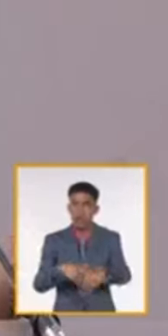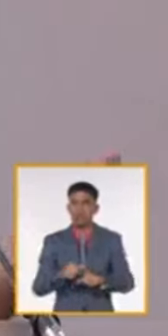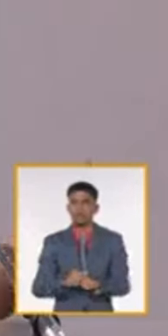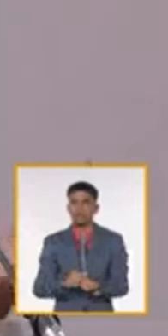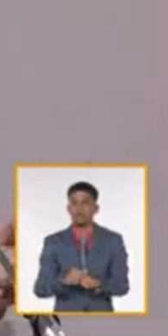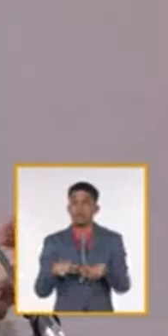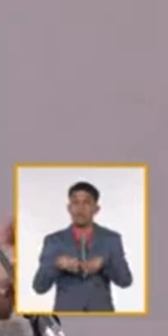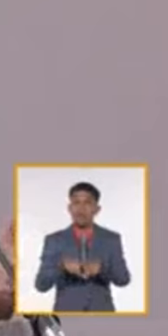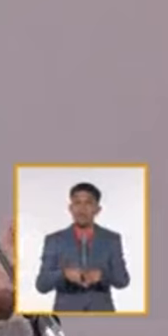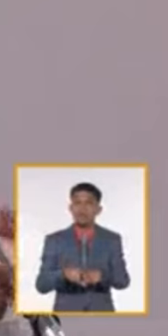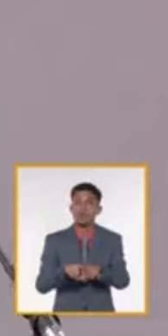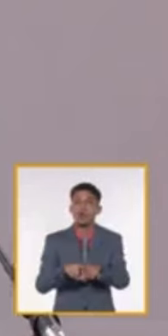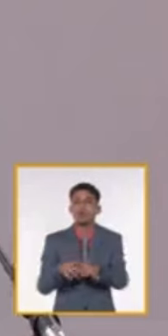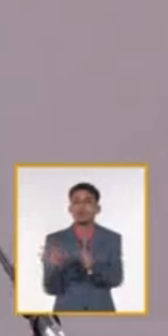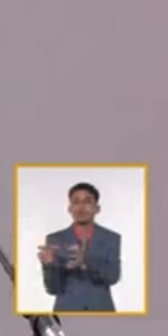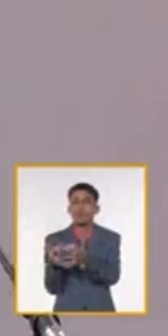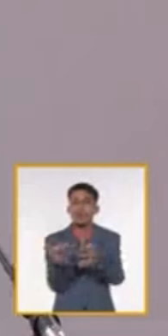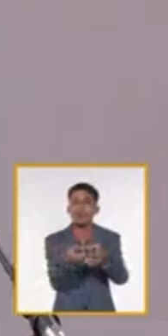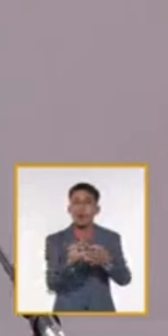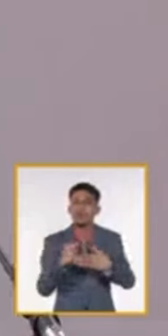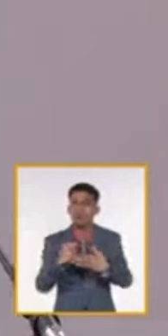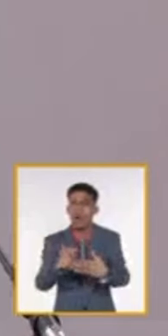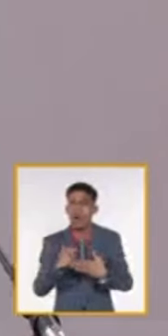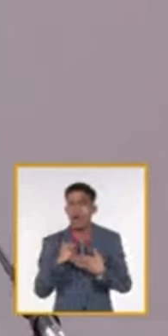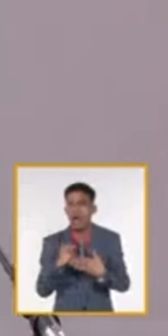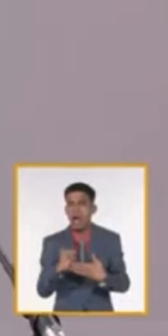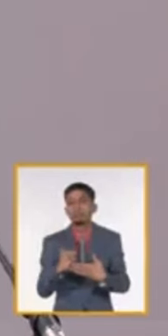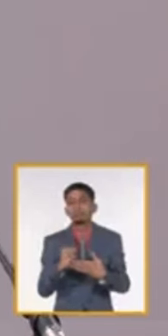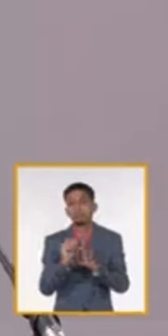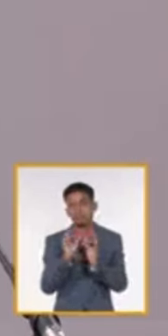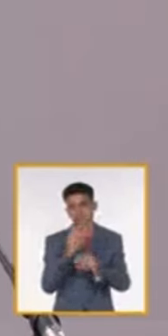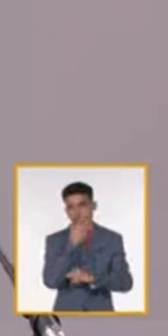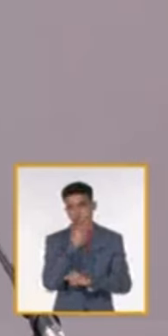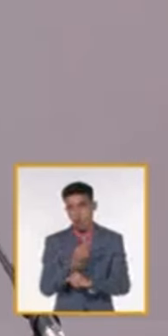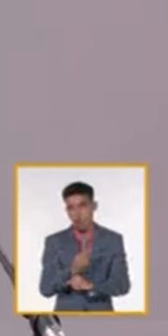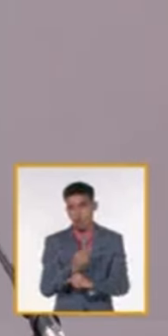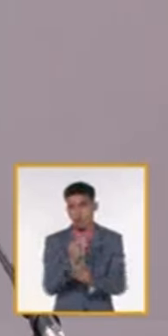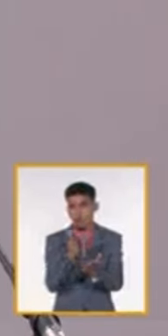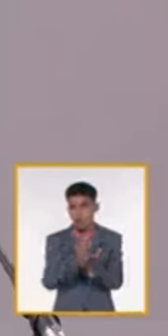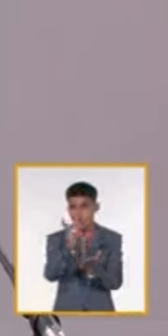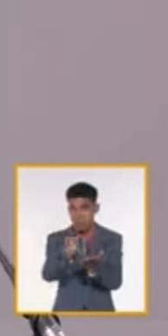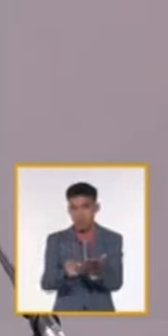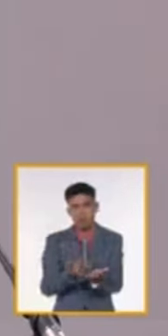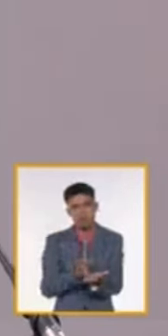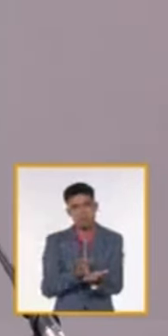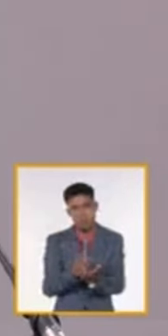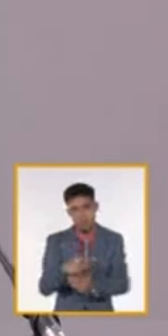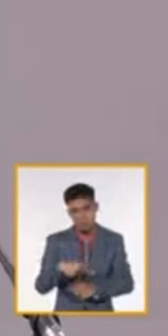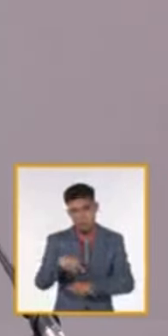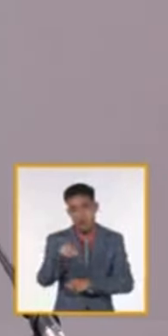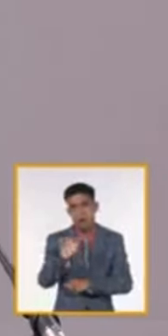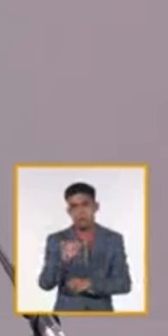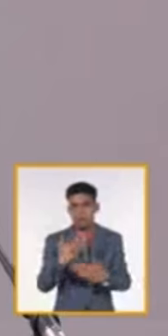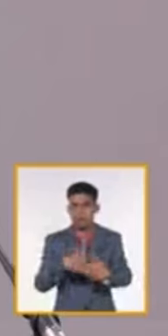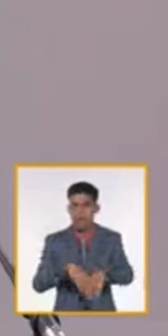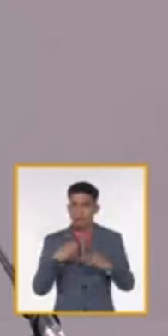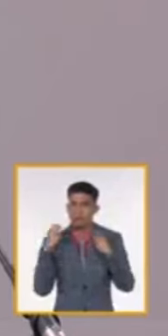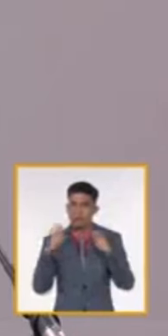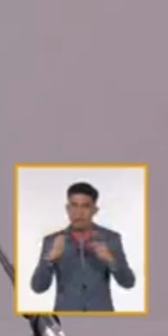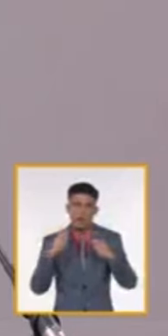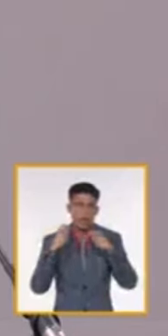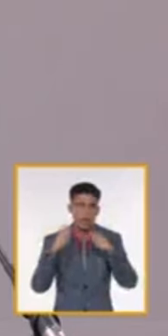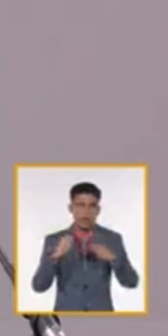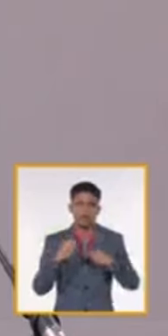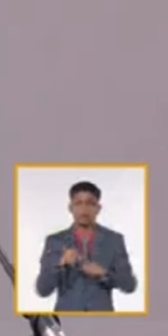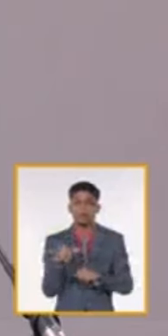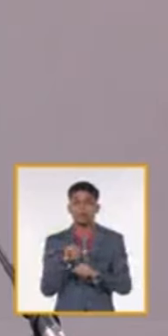comunitarios, con los movimientos populares, al punto que se prevé, ellos los anuncian desde la